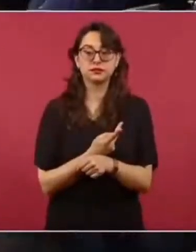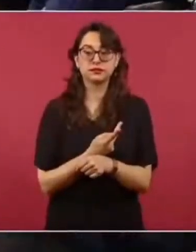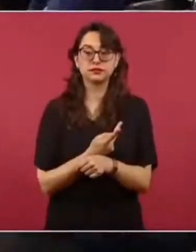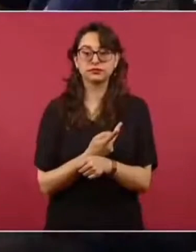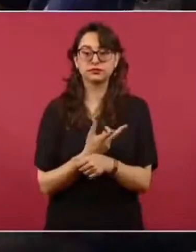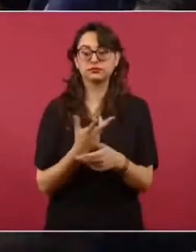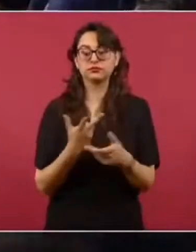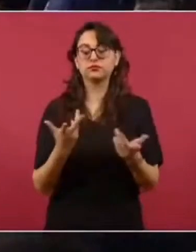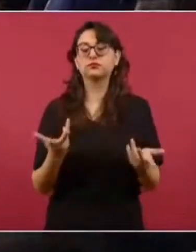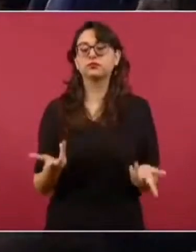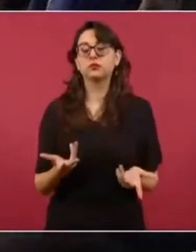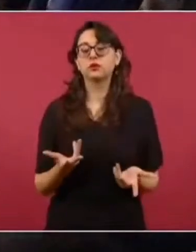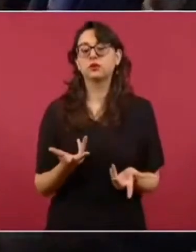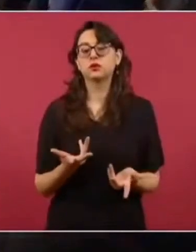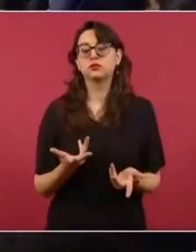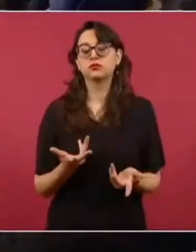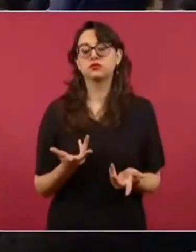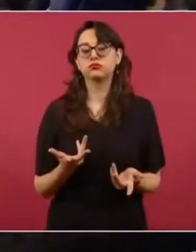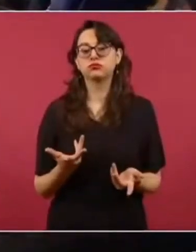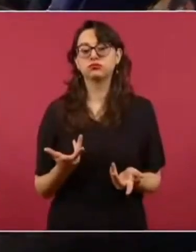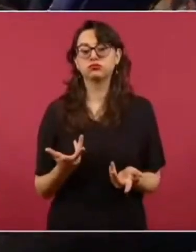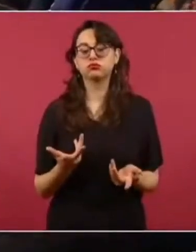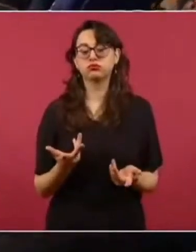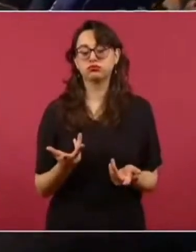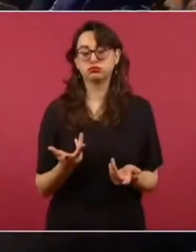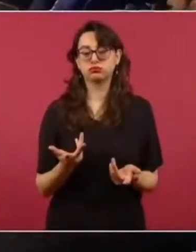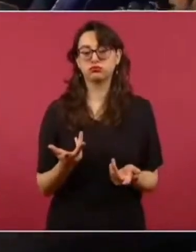se aferra